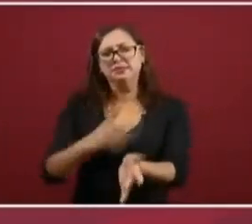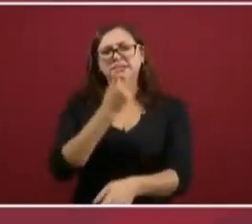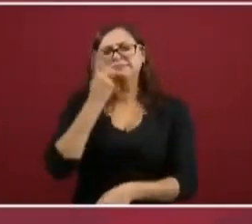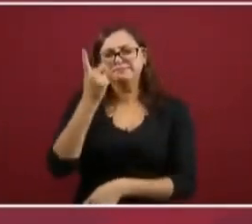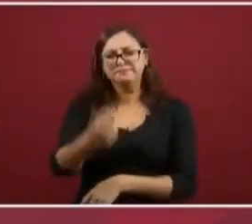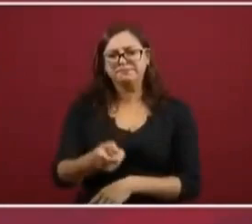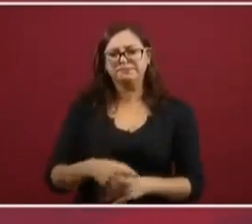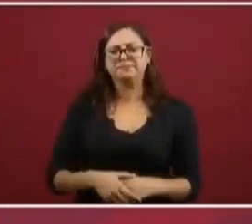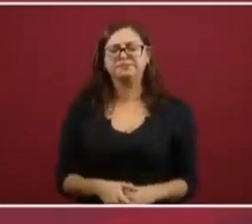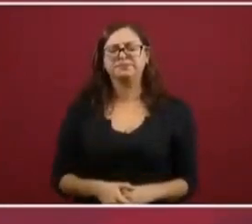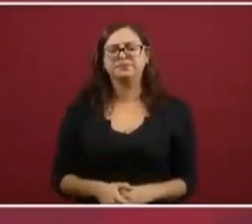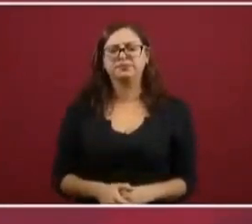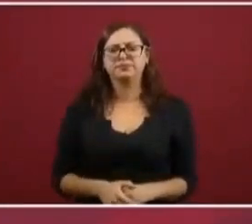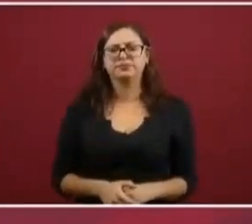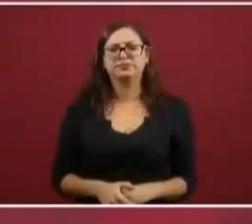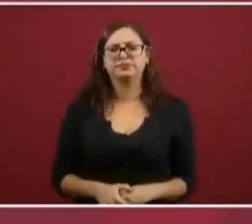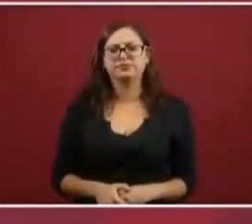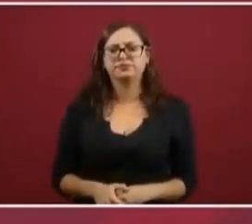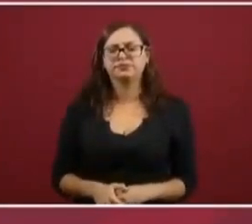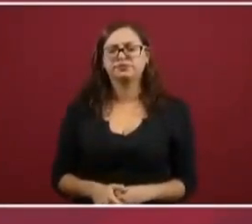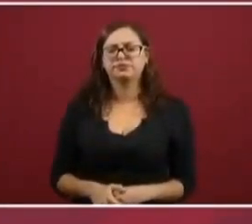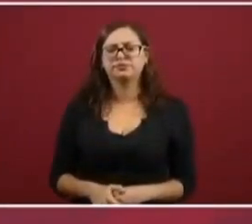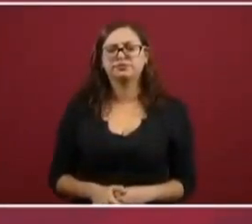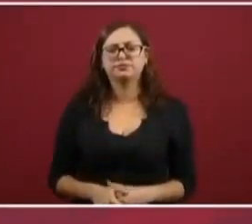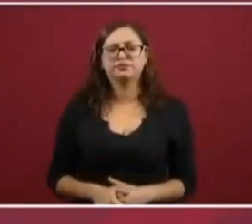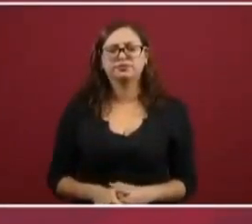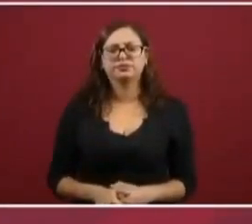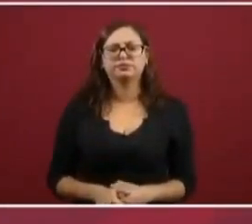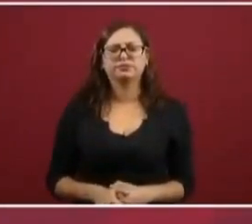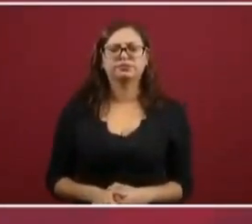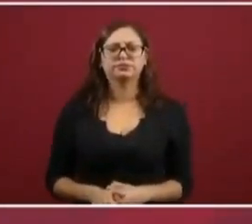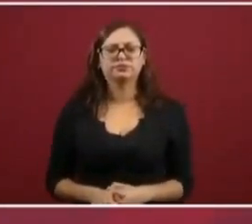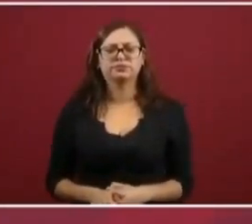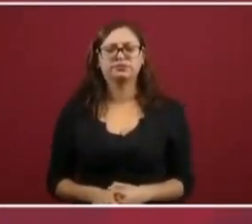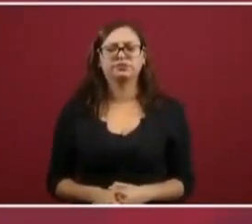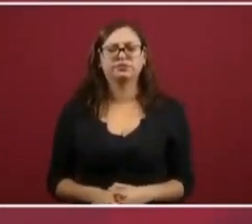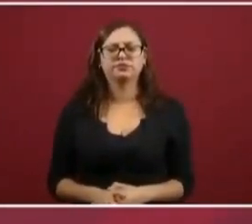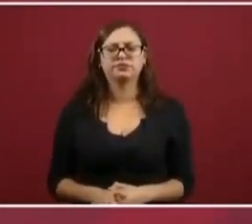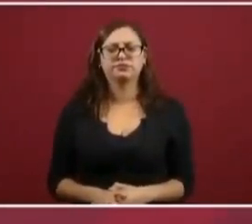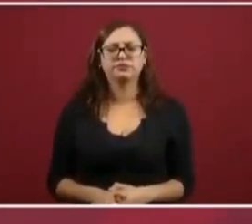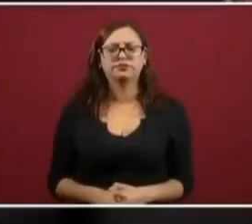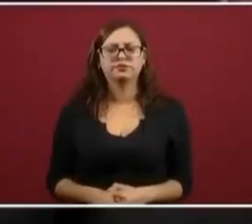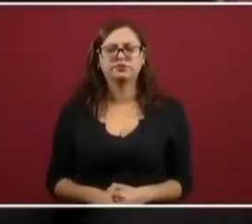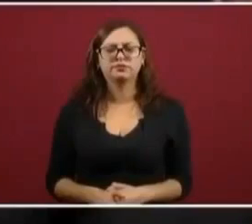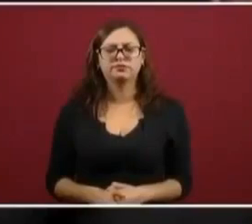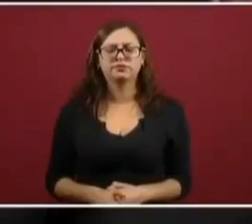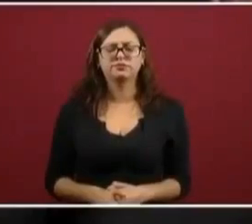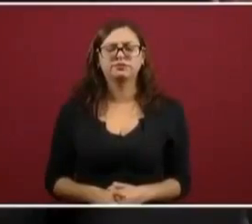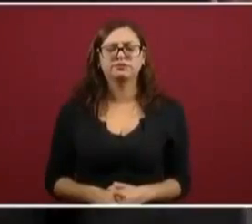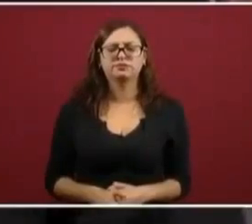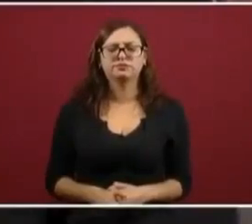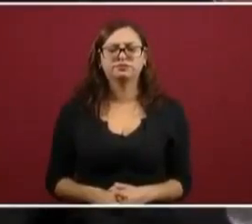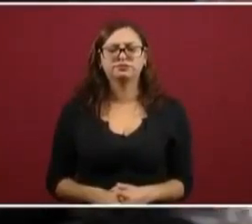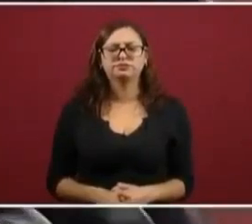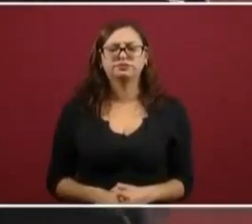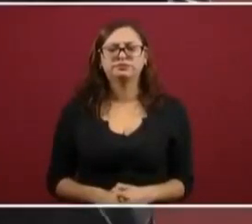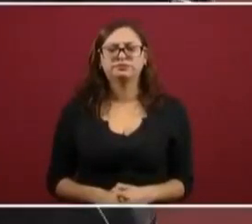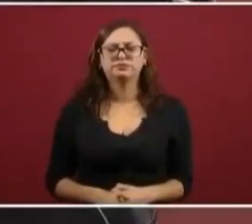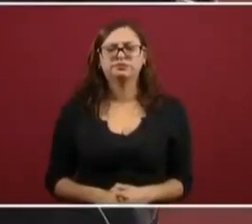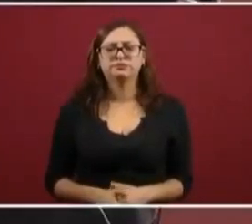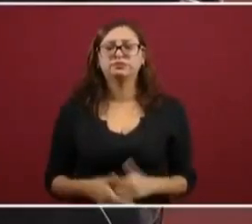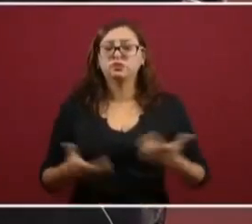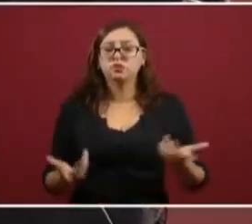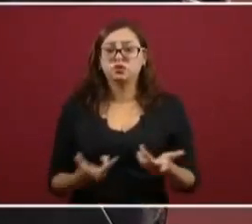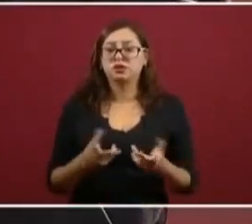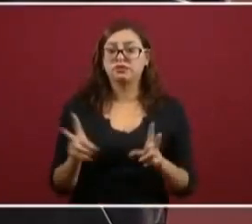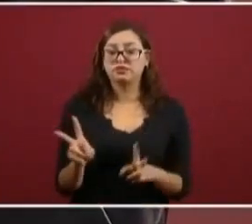e luchamos en contra de el llamado modelo